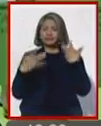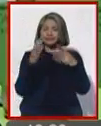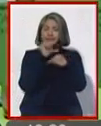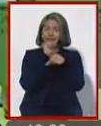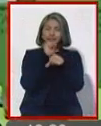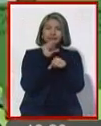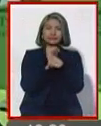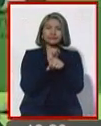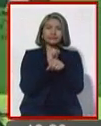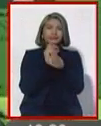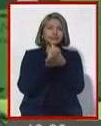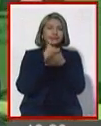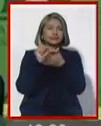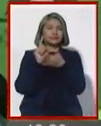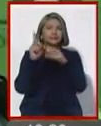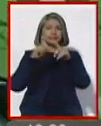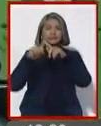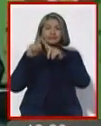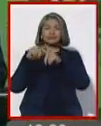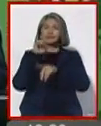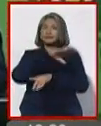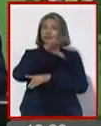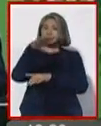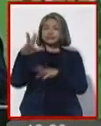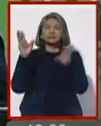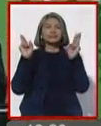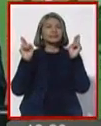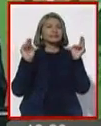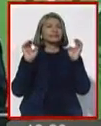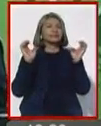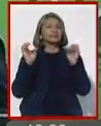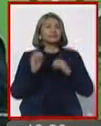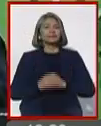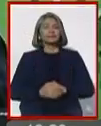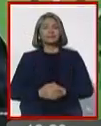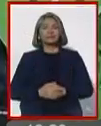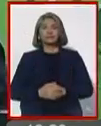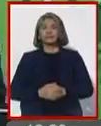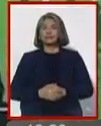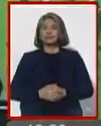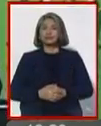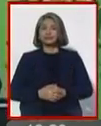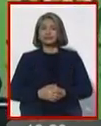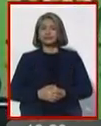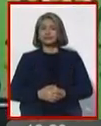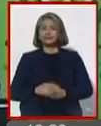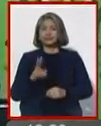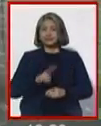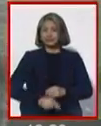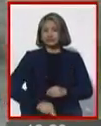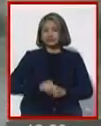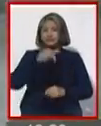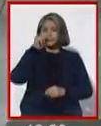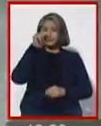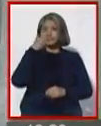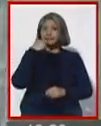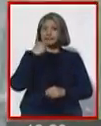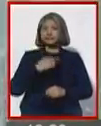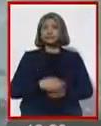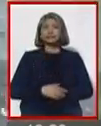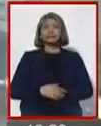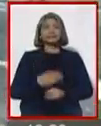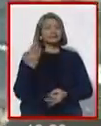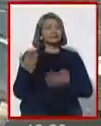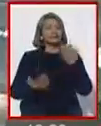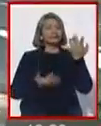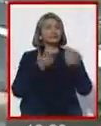trabajando este fin de semana en diferentes situaciones de emergencia. Una de ellas tuvimos en la zona norte de la ciudad,